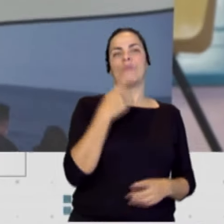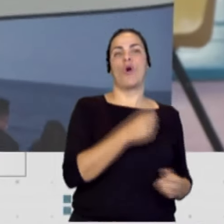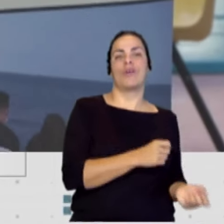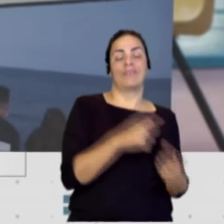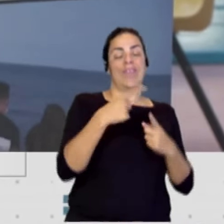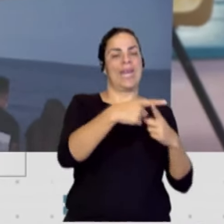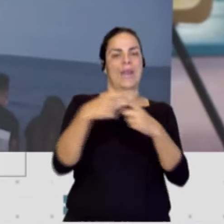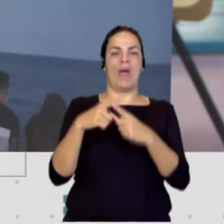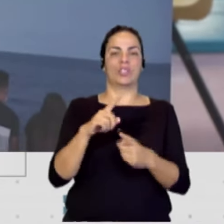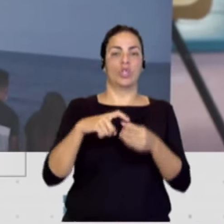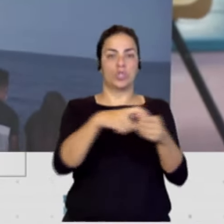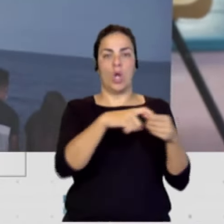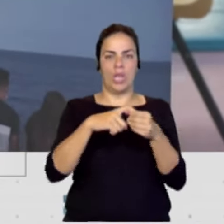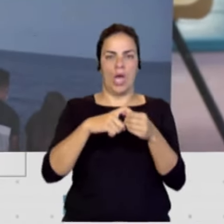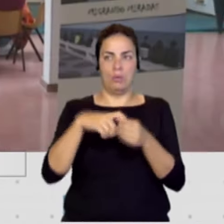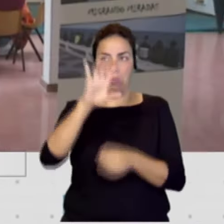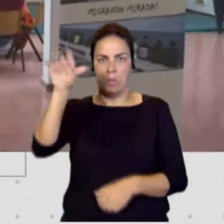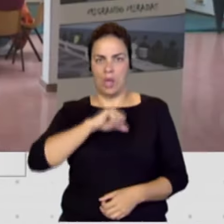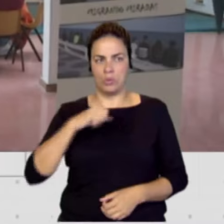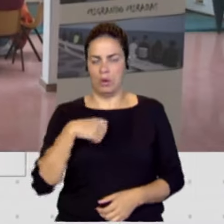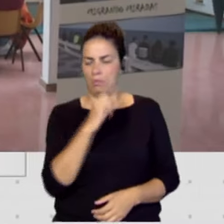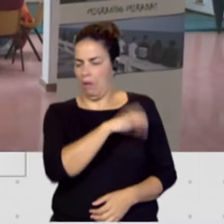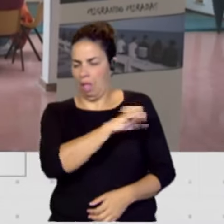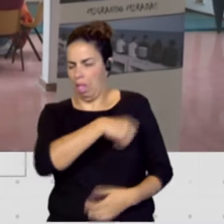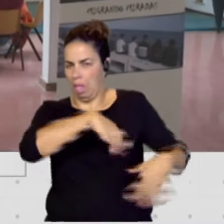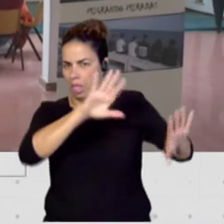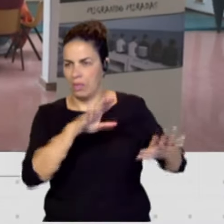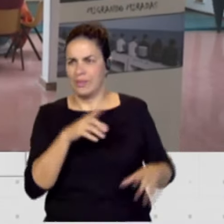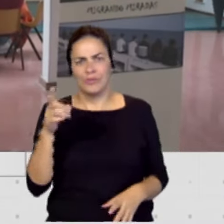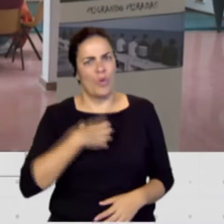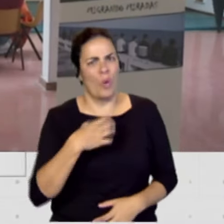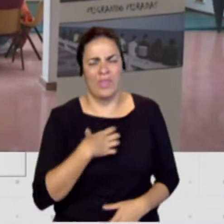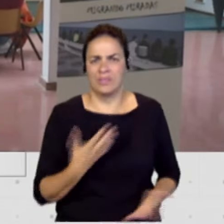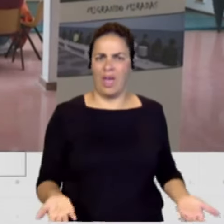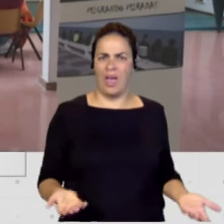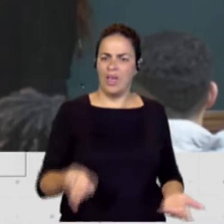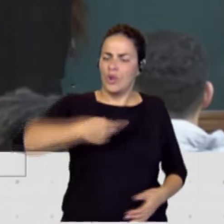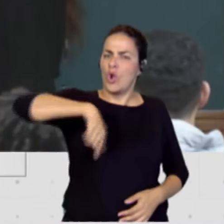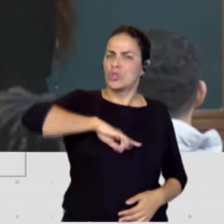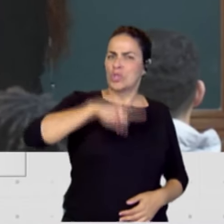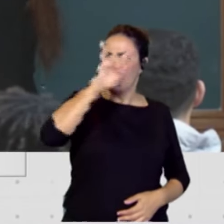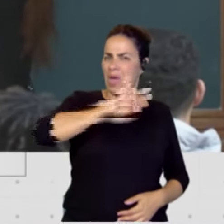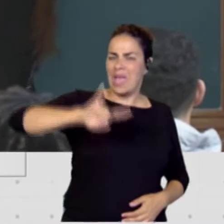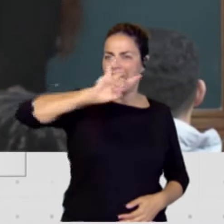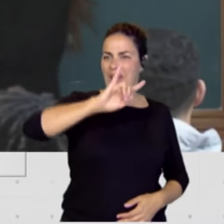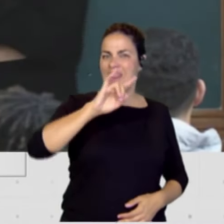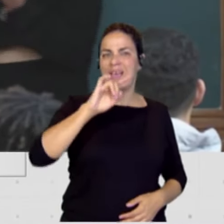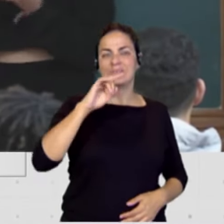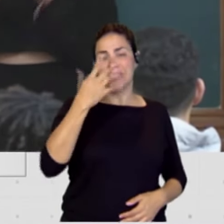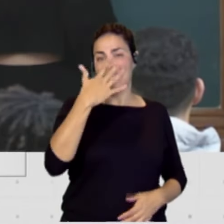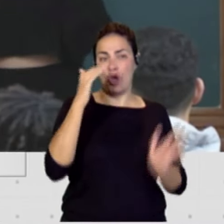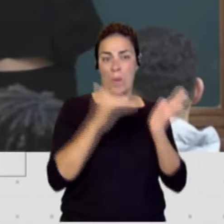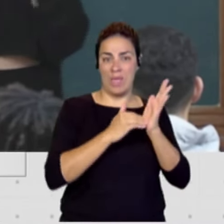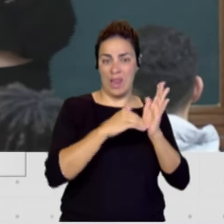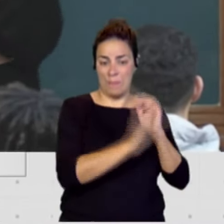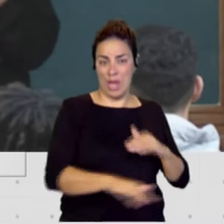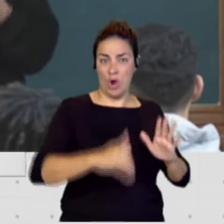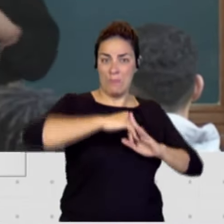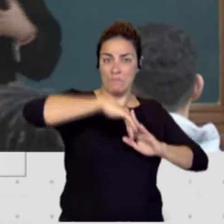han pasado las comunidades autónomas eso no puede ser nosotros Canarias no podemos tener 5000 y pico menores porque no damos